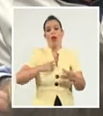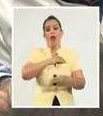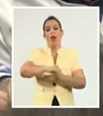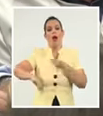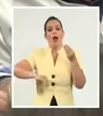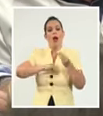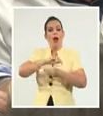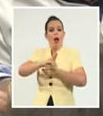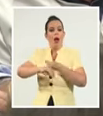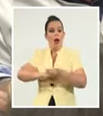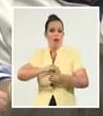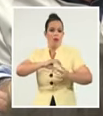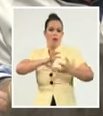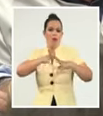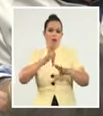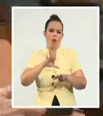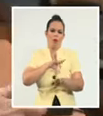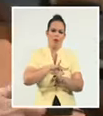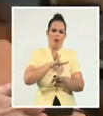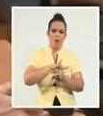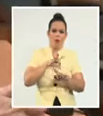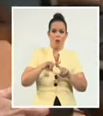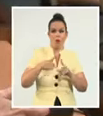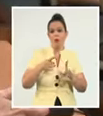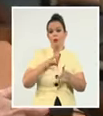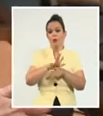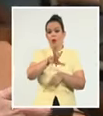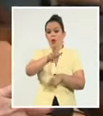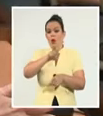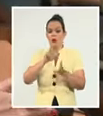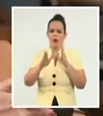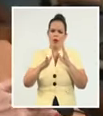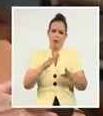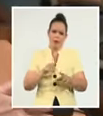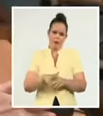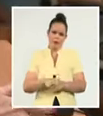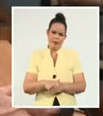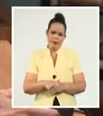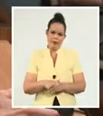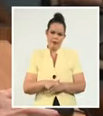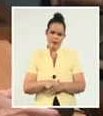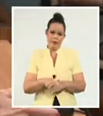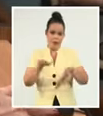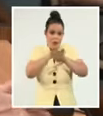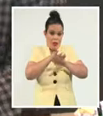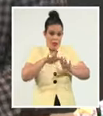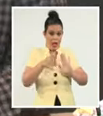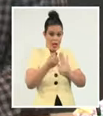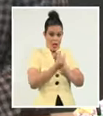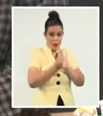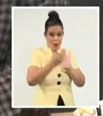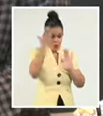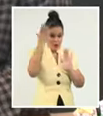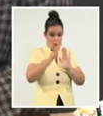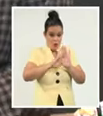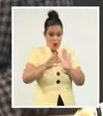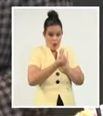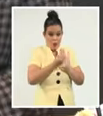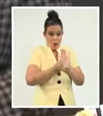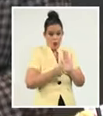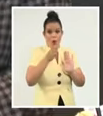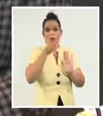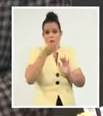la artritis reumatoide en algo innovador. Una vez que la entidad reguladora cubana apruebe el uso del medicamento para tratar a quienes padecen de la